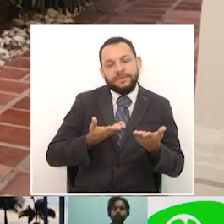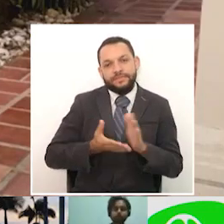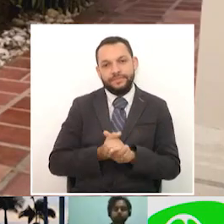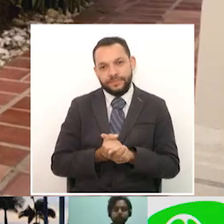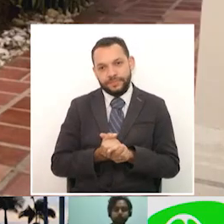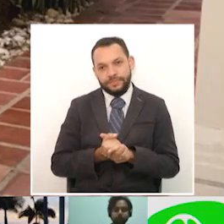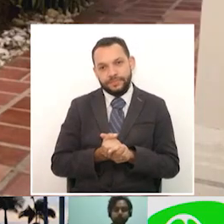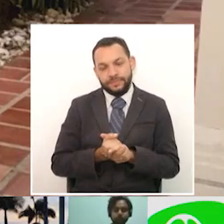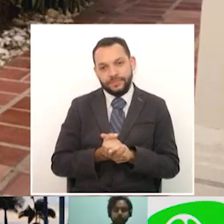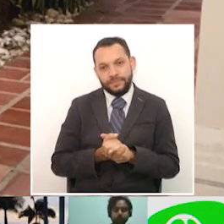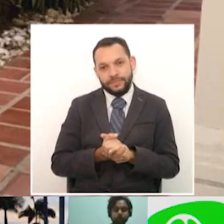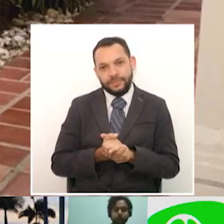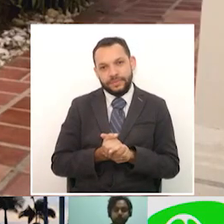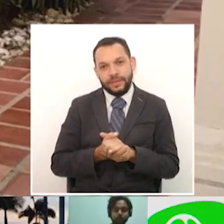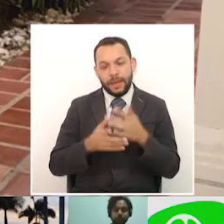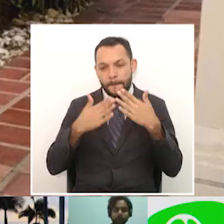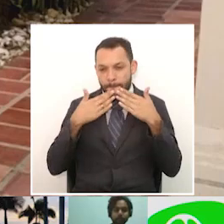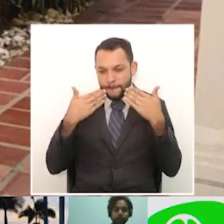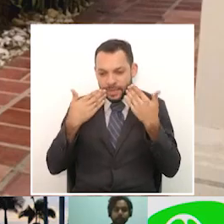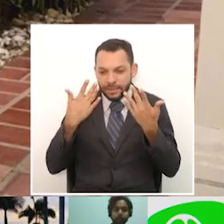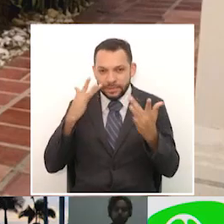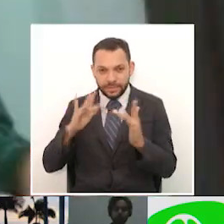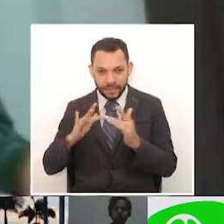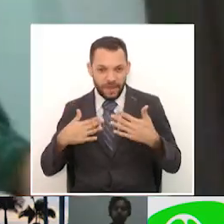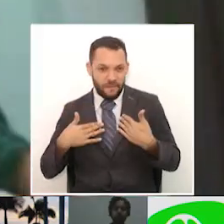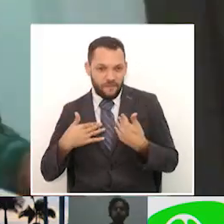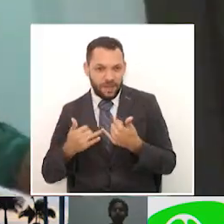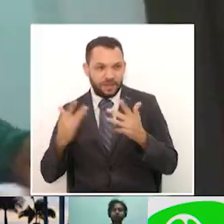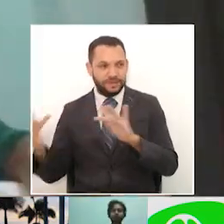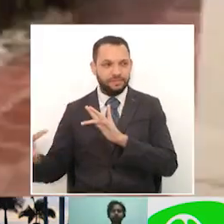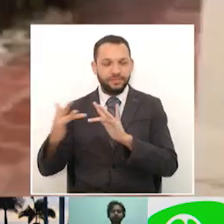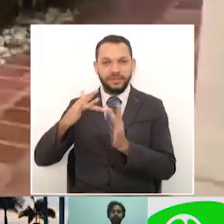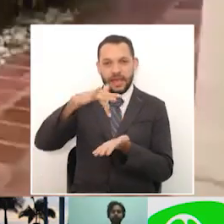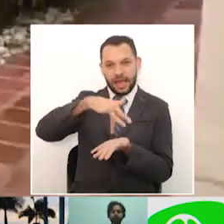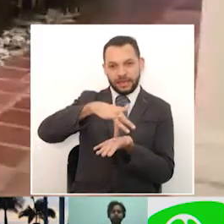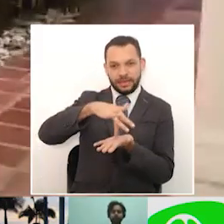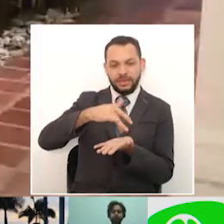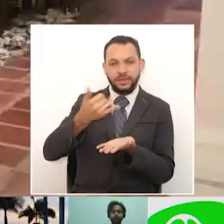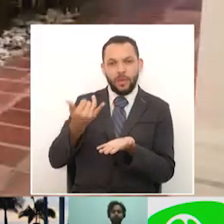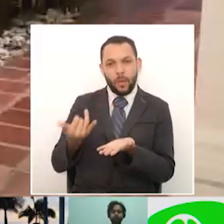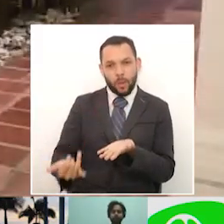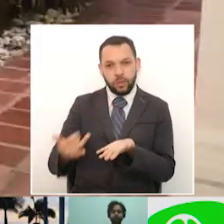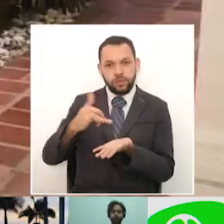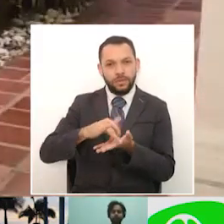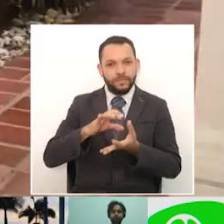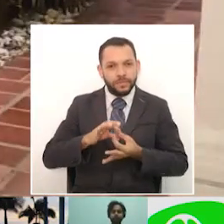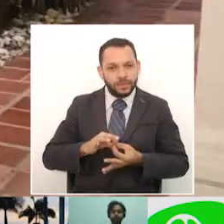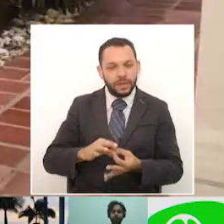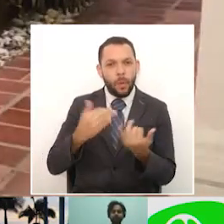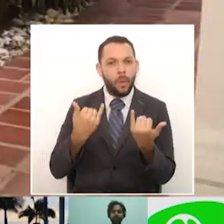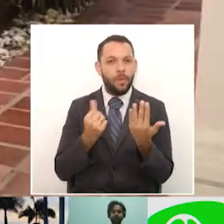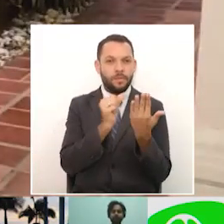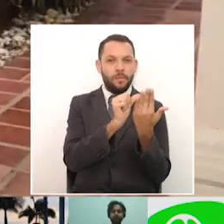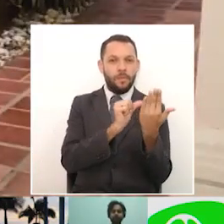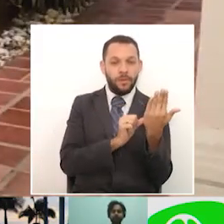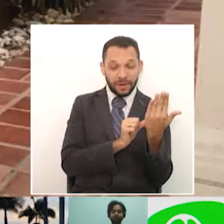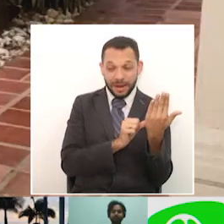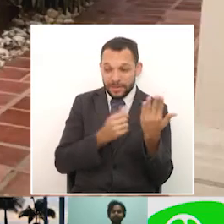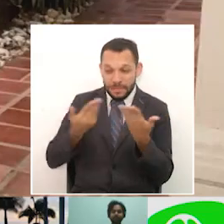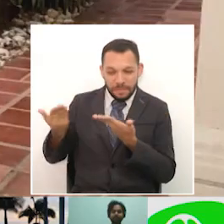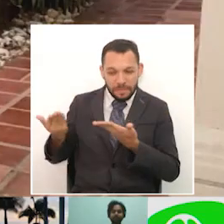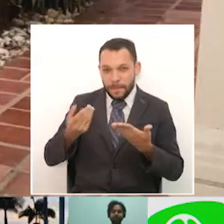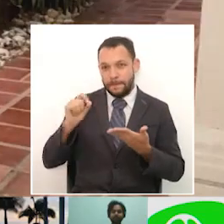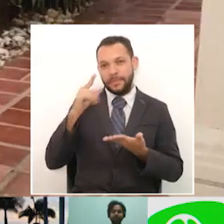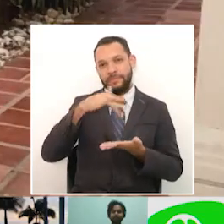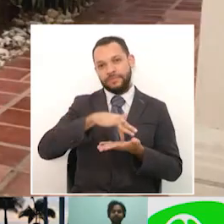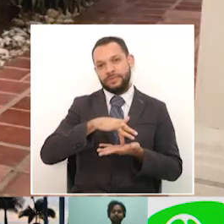welcome. I'm so glad and so happy to be with you right now in this program. And I hope